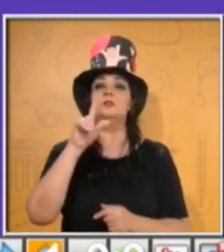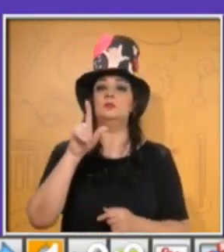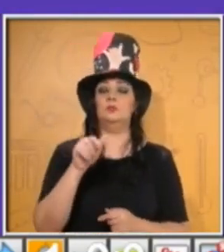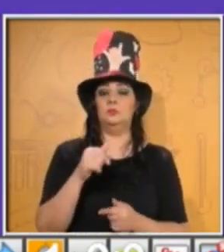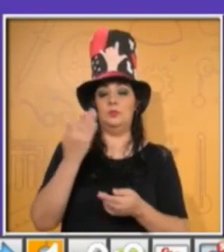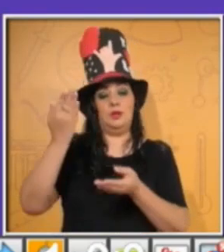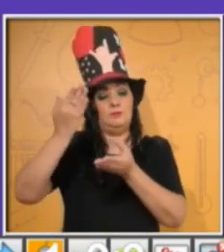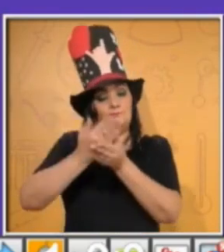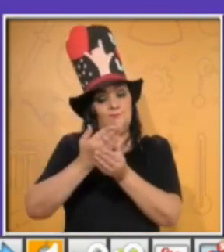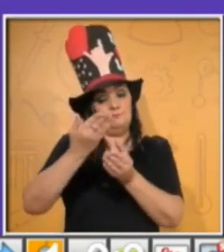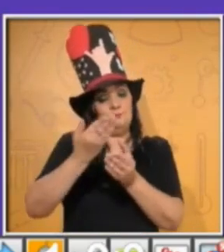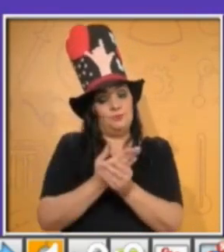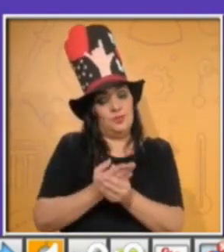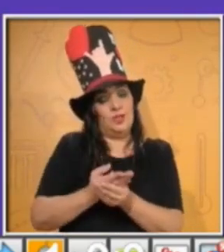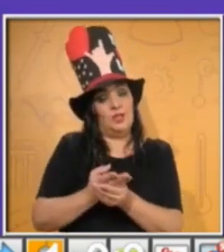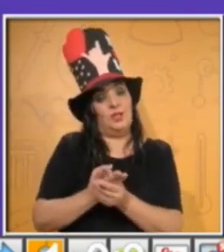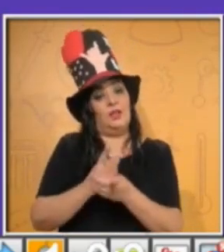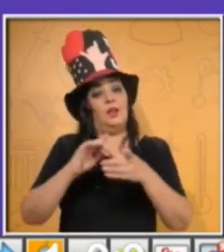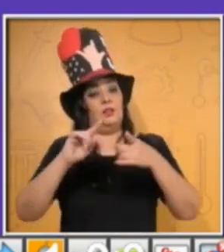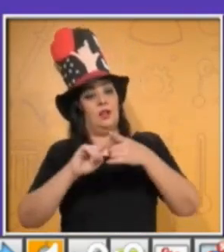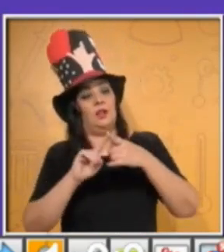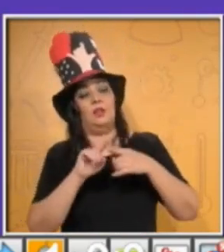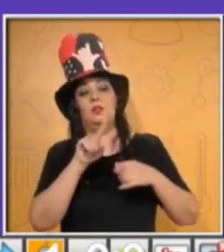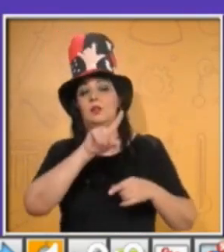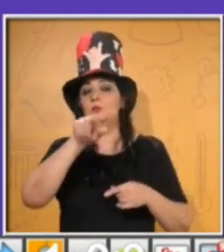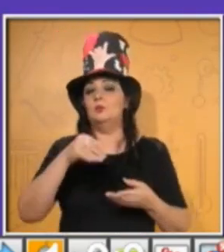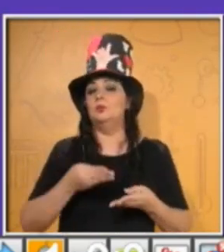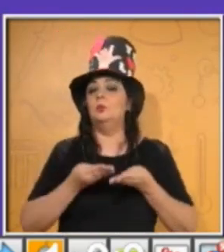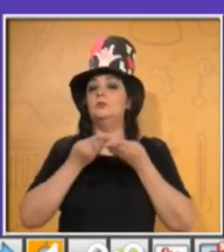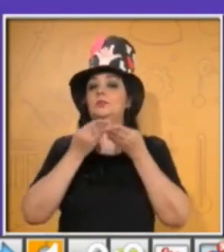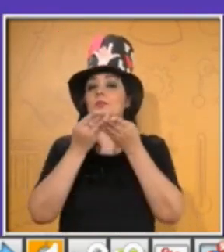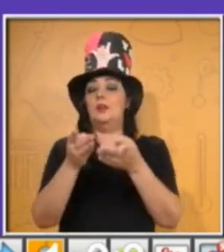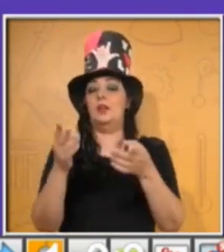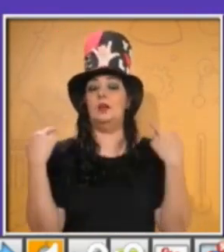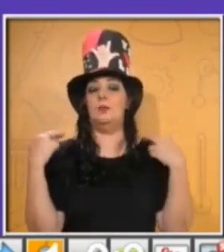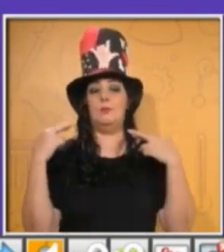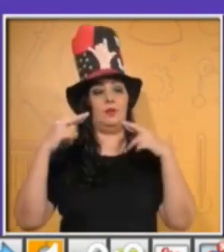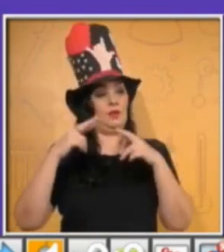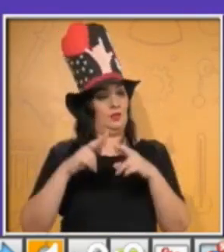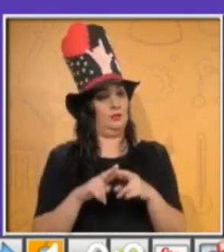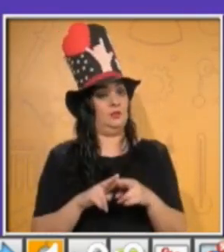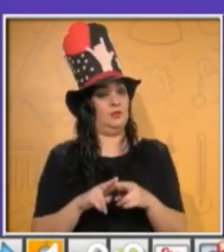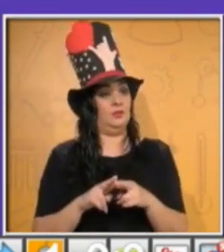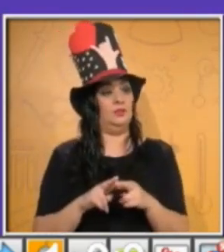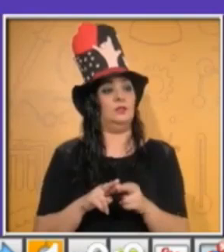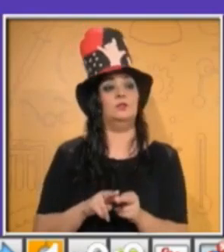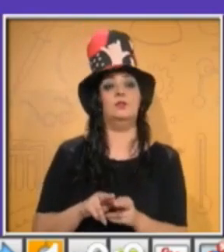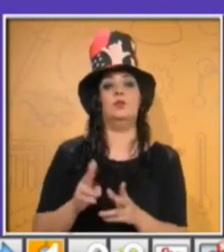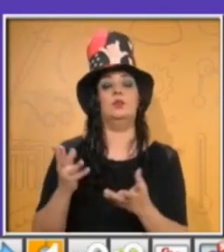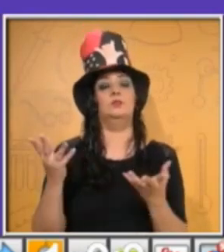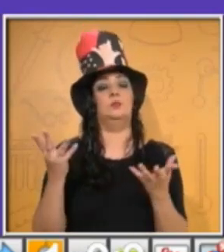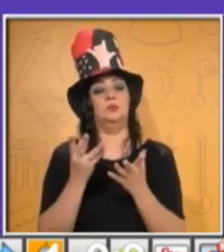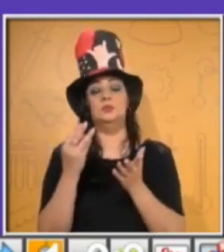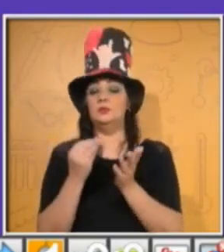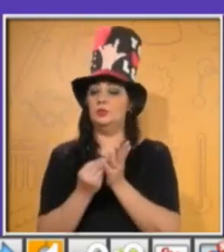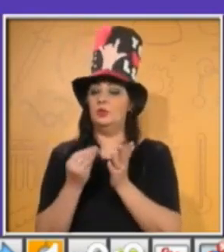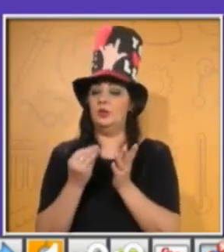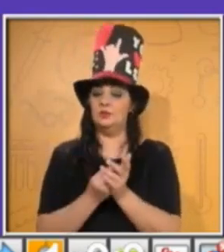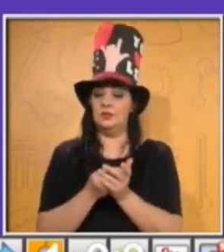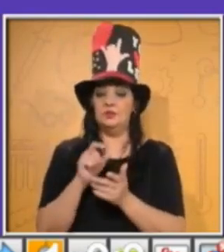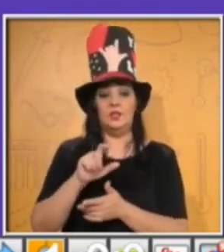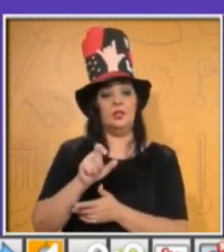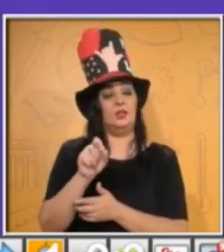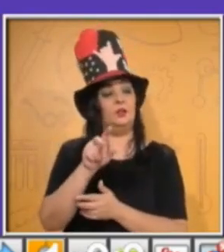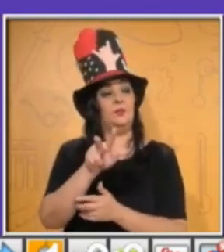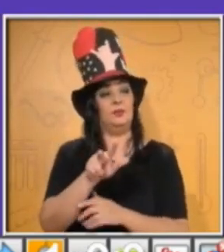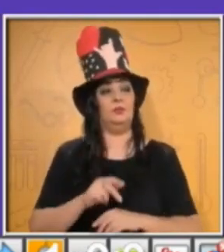la carpeta de experiencias que vamos a ir acumulando a lo largo de estas transmisiones que estamos dando aquí en Canal